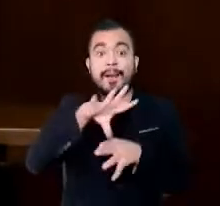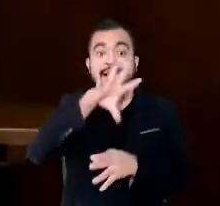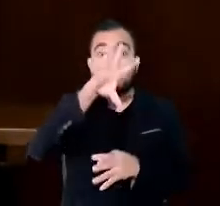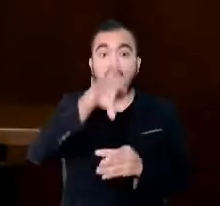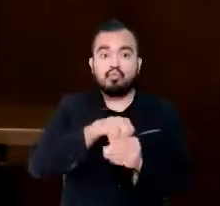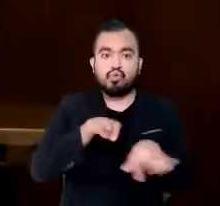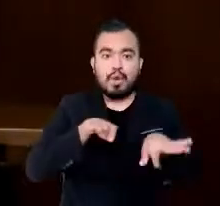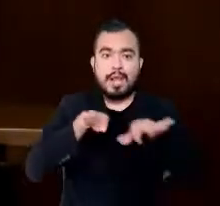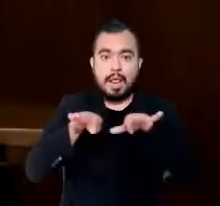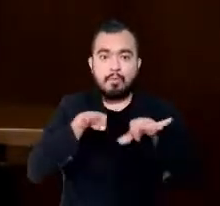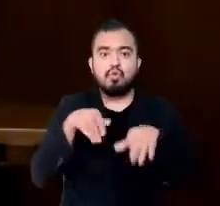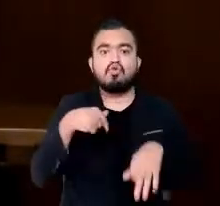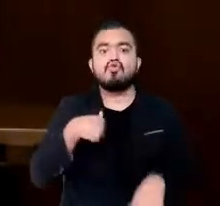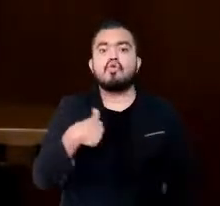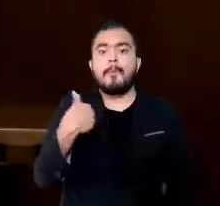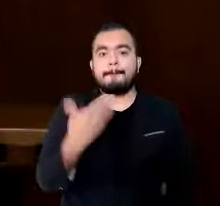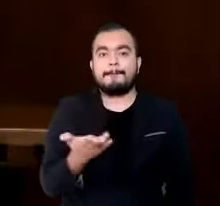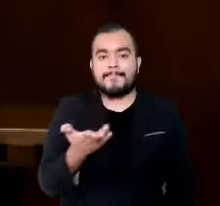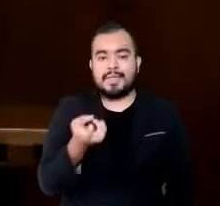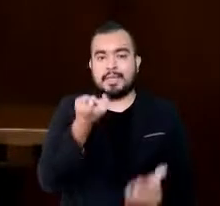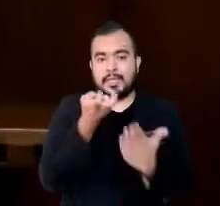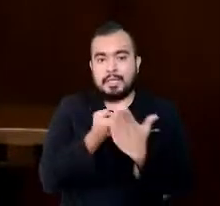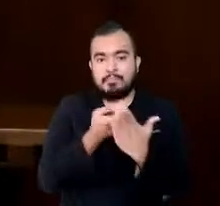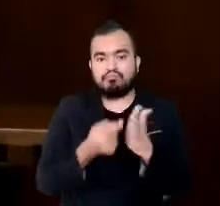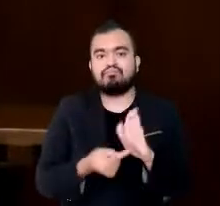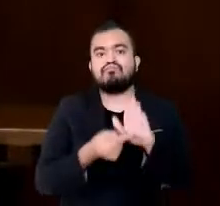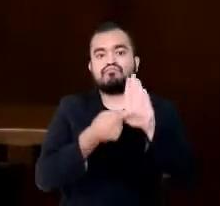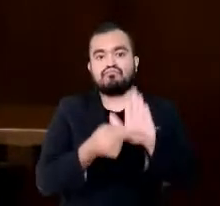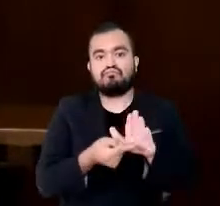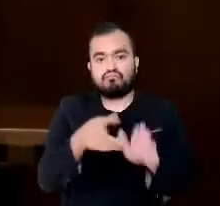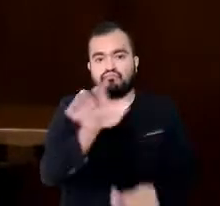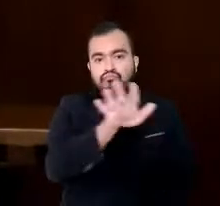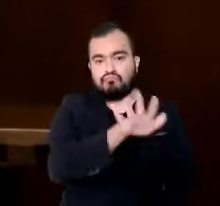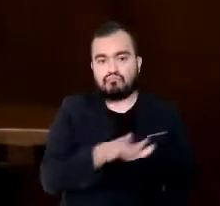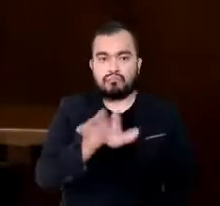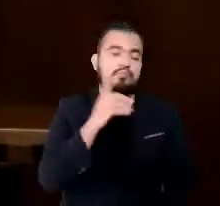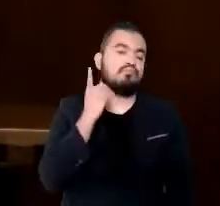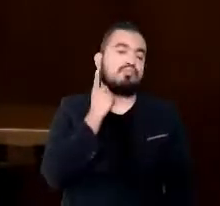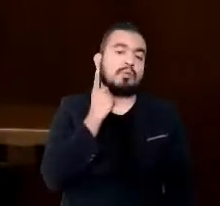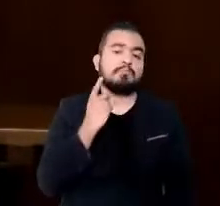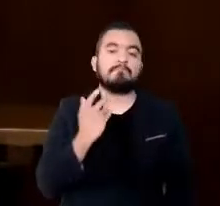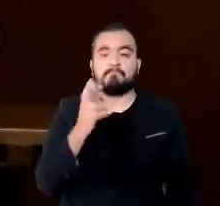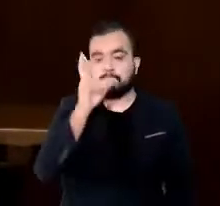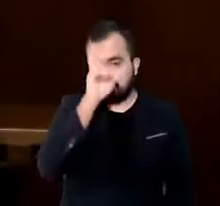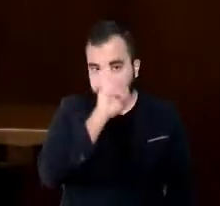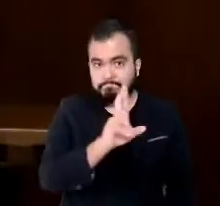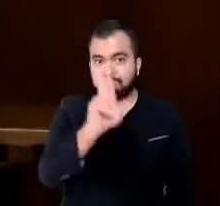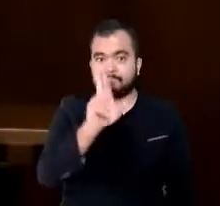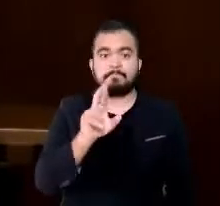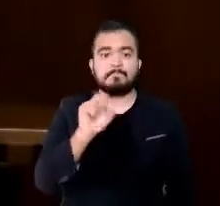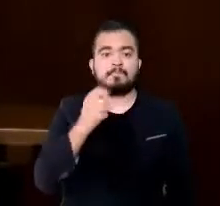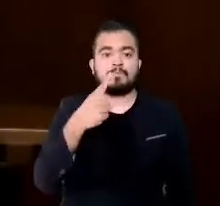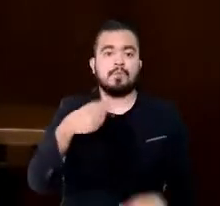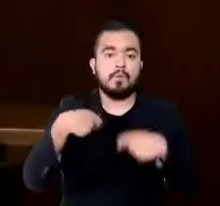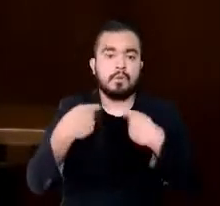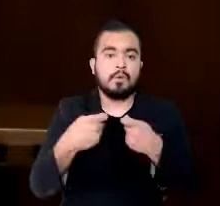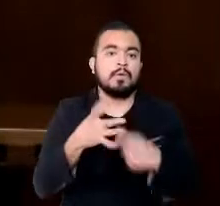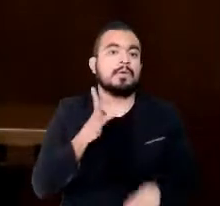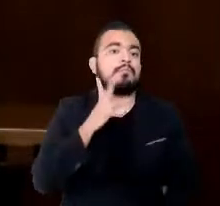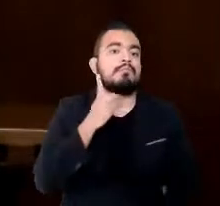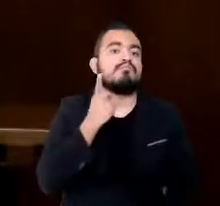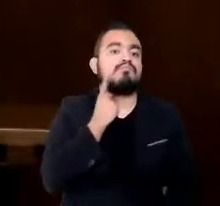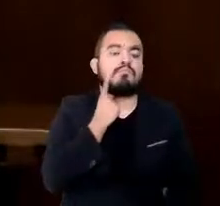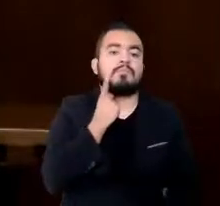laboral, someto a consideración lo siguiente. La honorable 61ª legislatura, en el ejercicio de